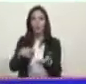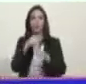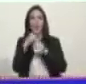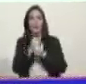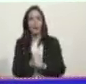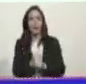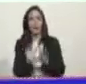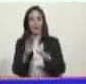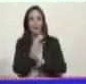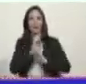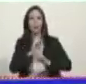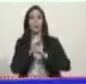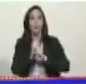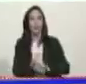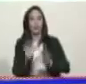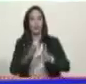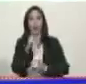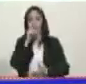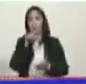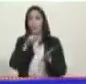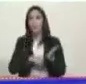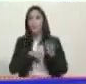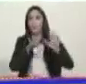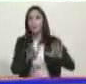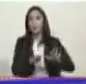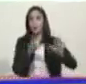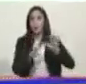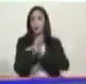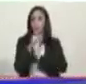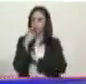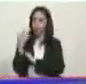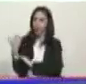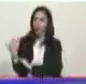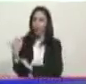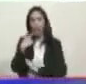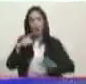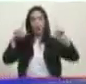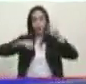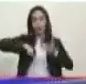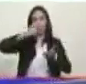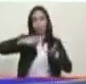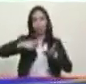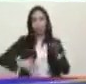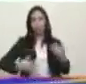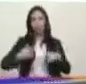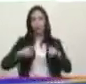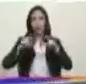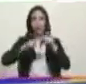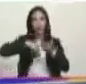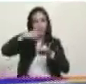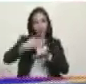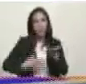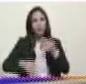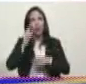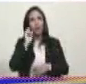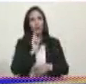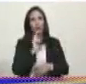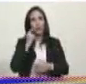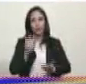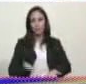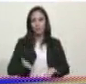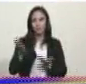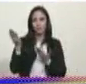si fuera ahorita, Silvia, año 92. Le dije, espérate un momento, que aparezca la firma de Bolívar arriba. Y así estoy, mira aquí.